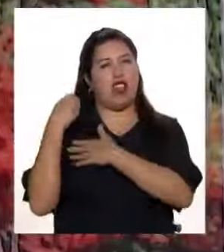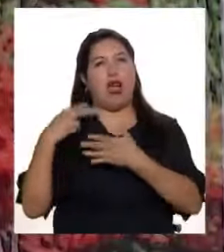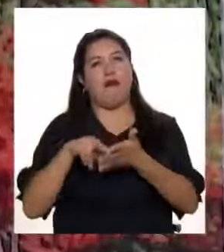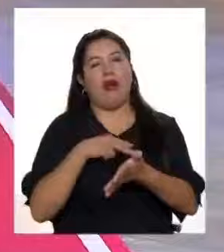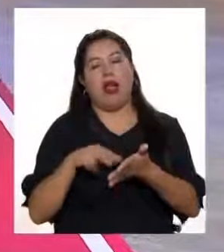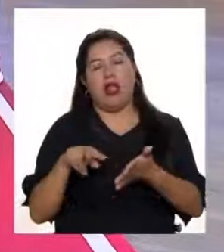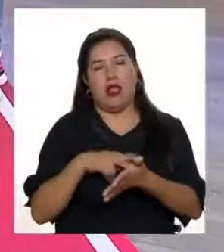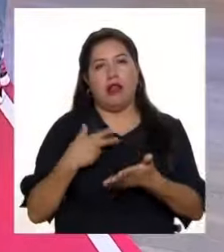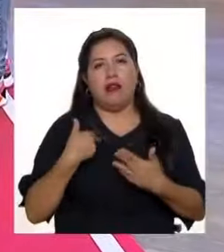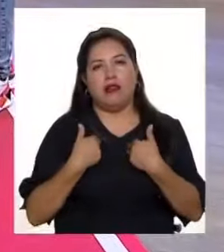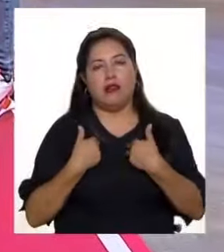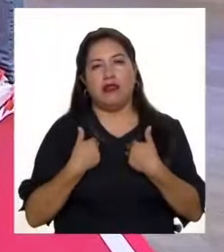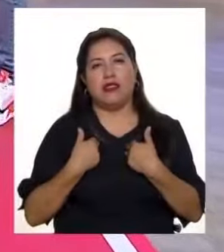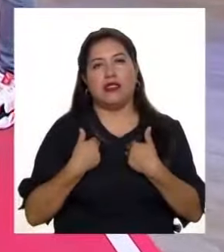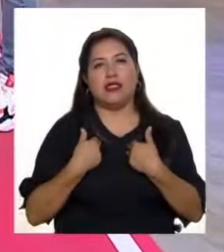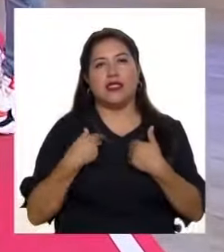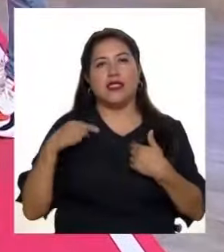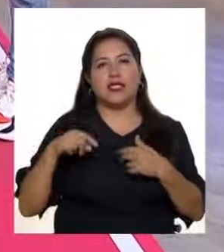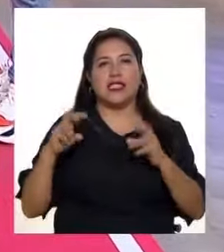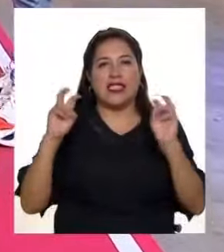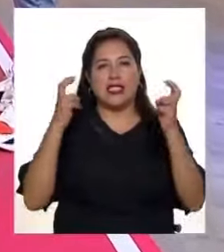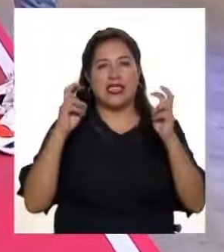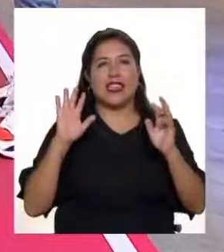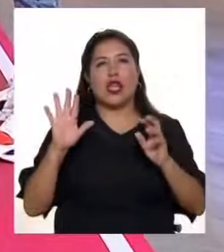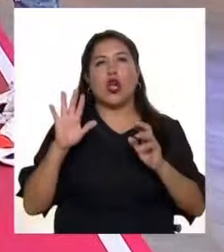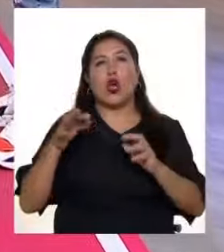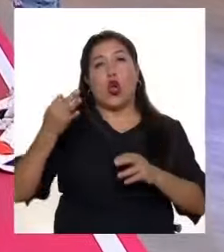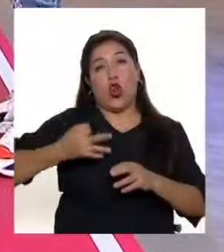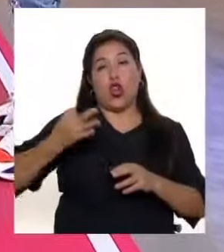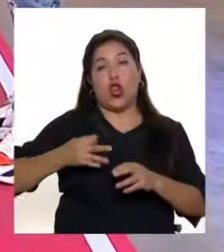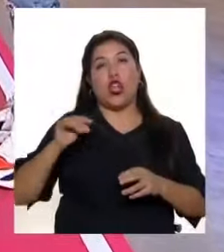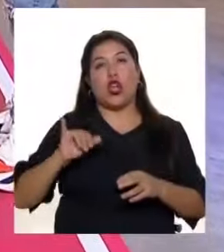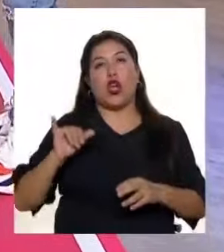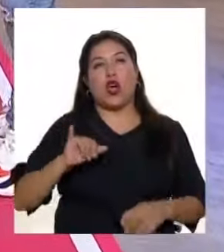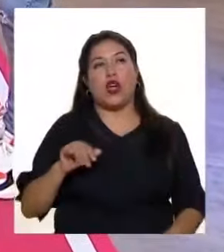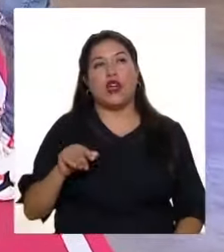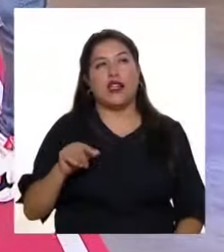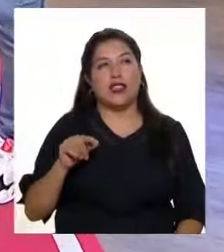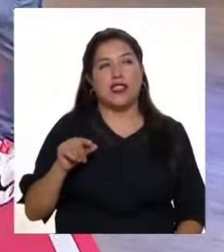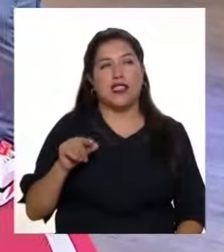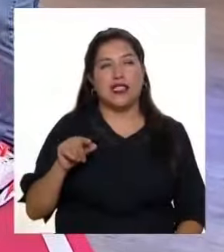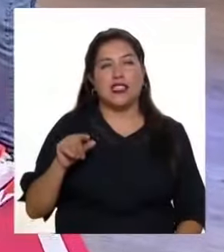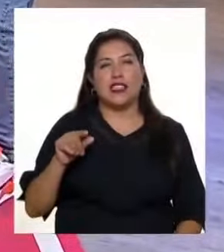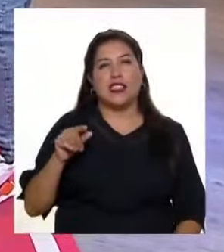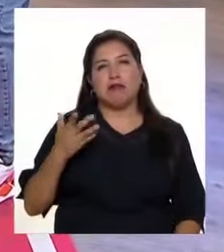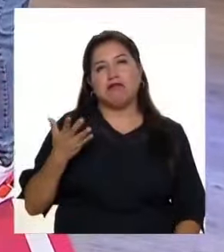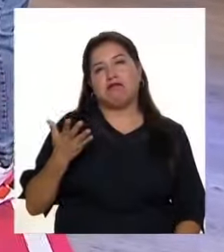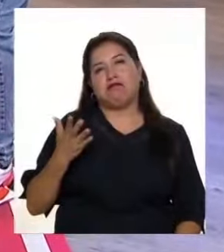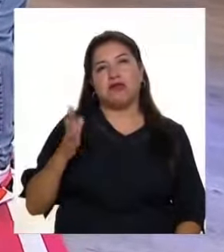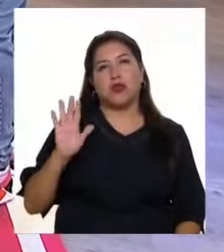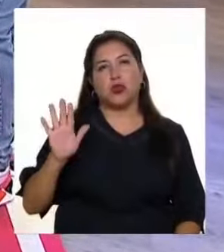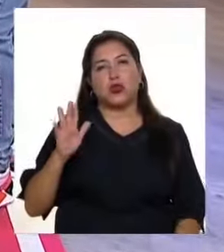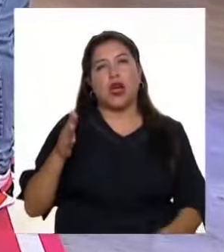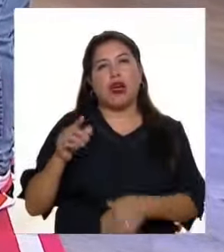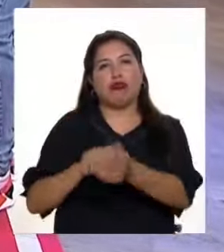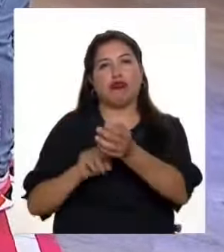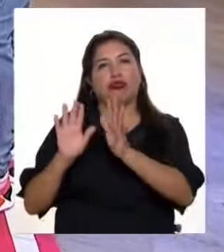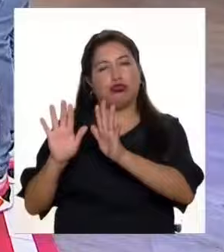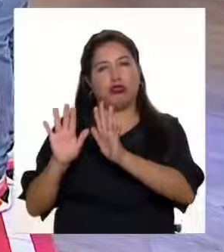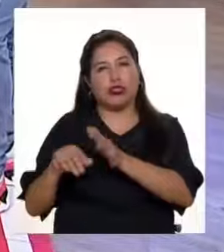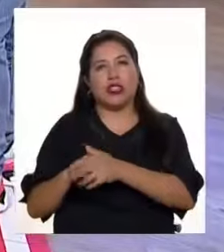danza que en el tema del origen tiene ahí con Bolivia, ¿no? También se comparte,